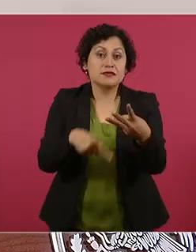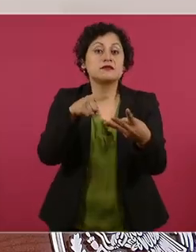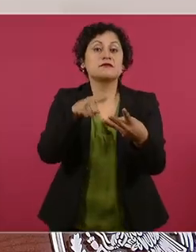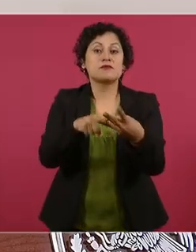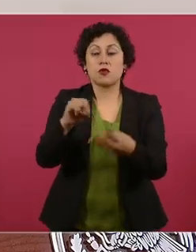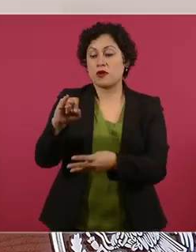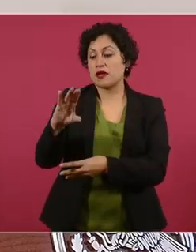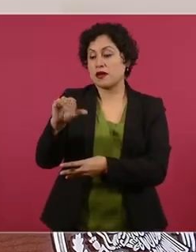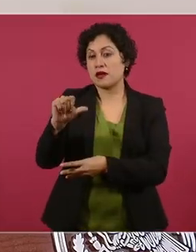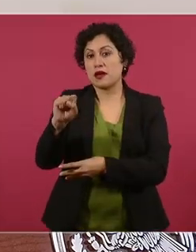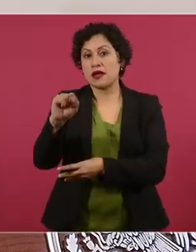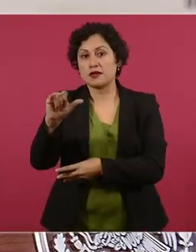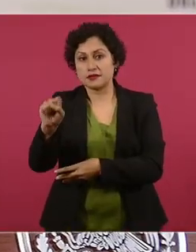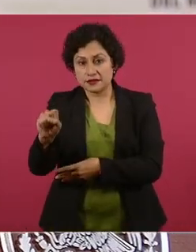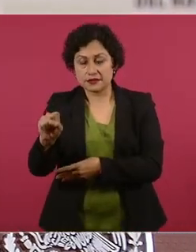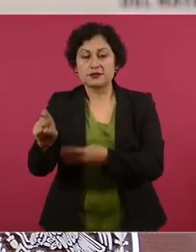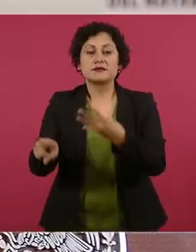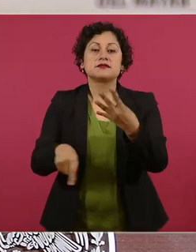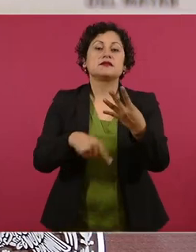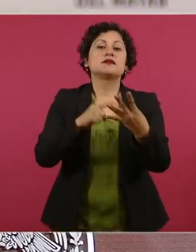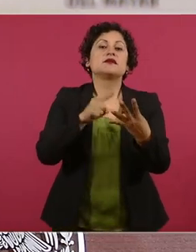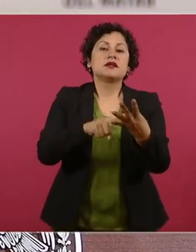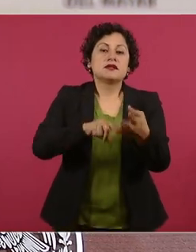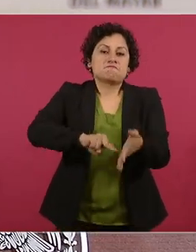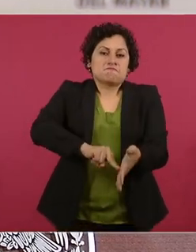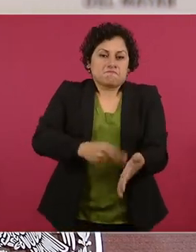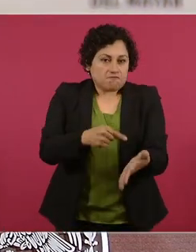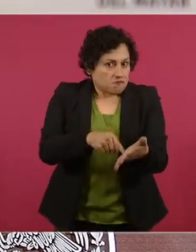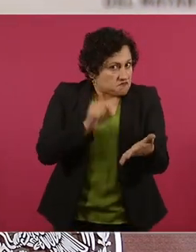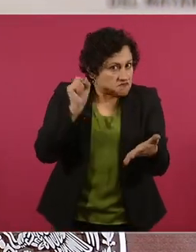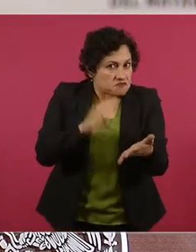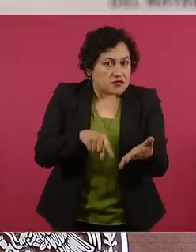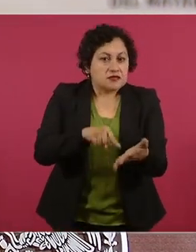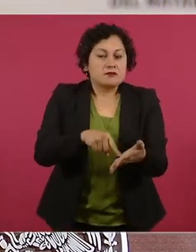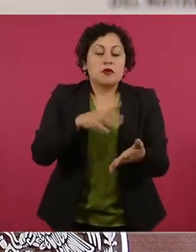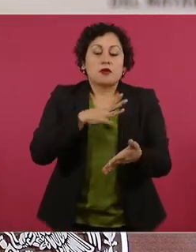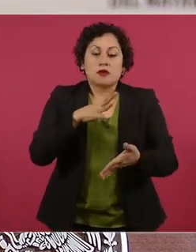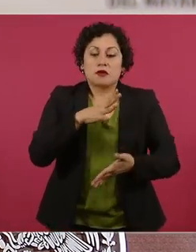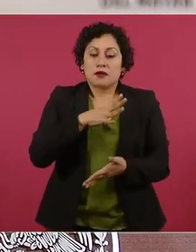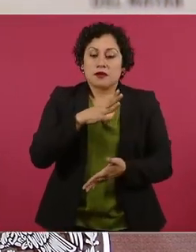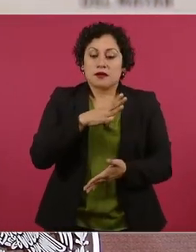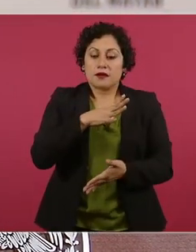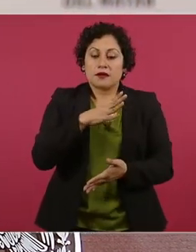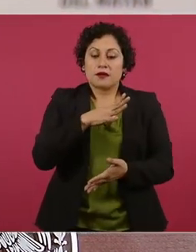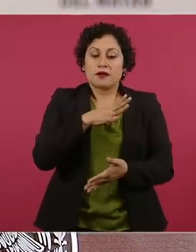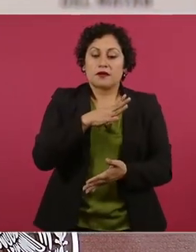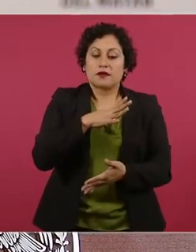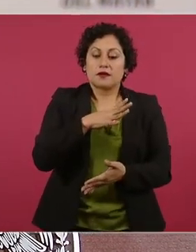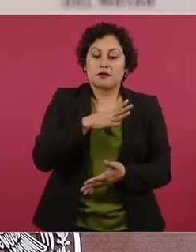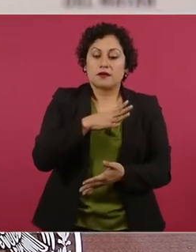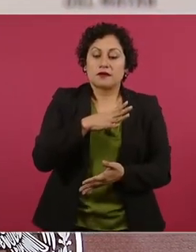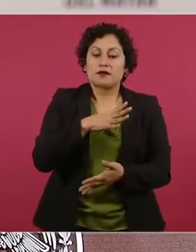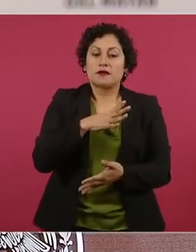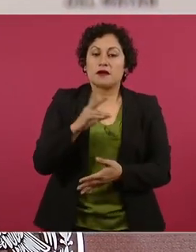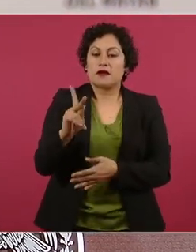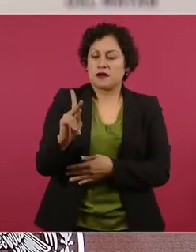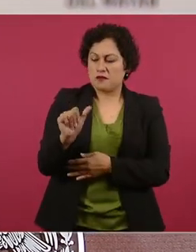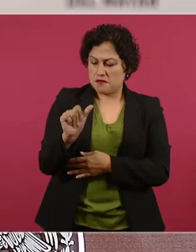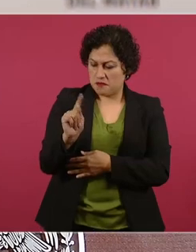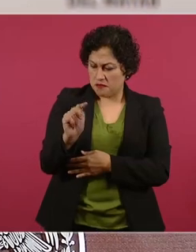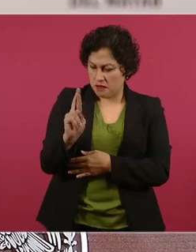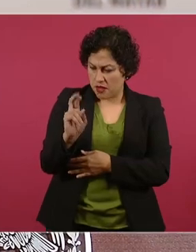Álvarez y Casa y está firmando también el señor, creo que Patrón se